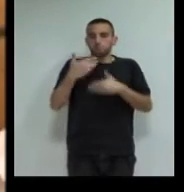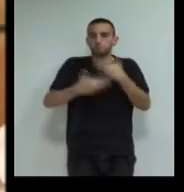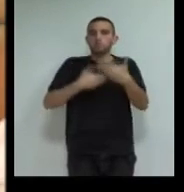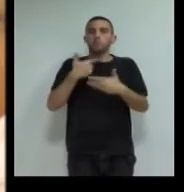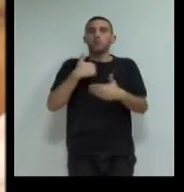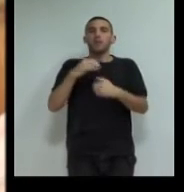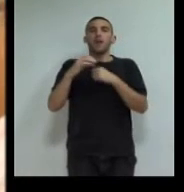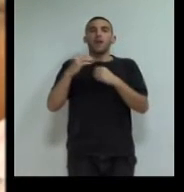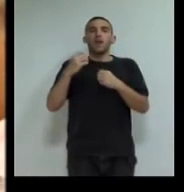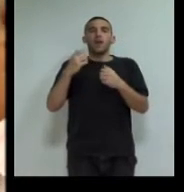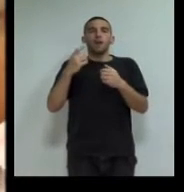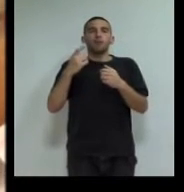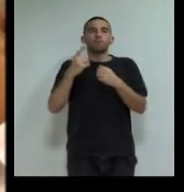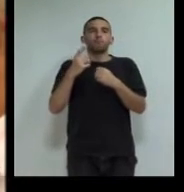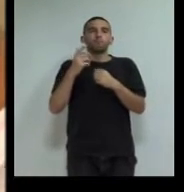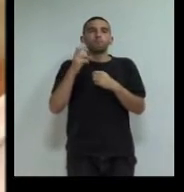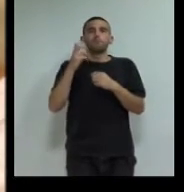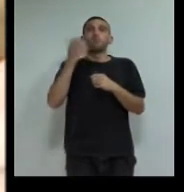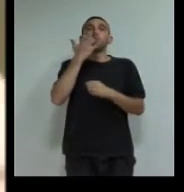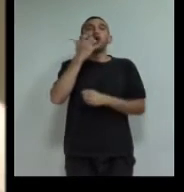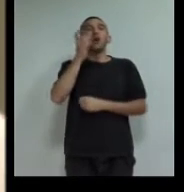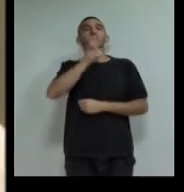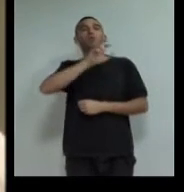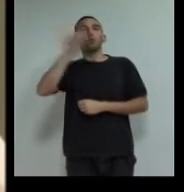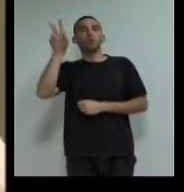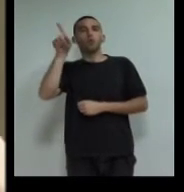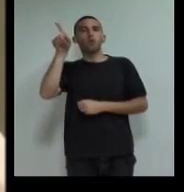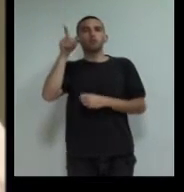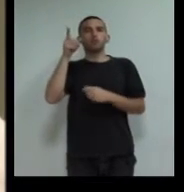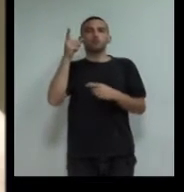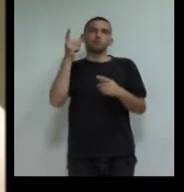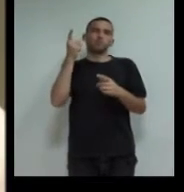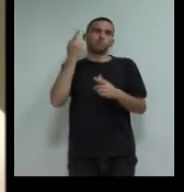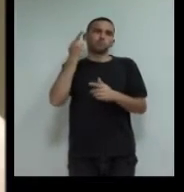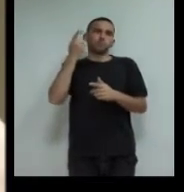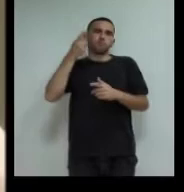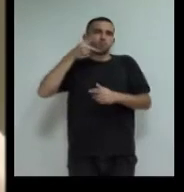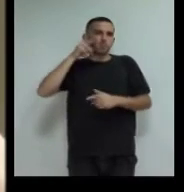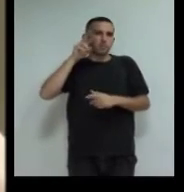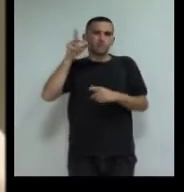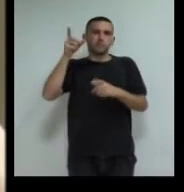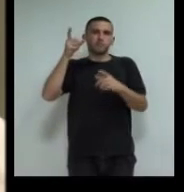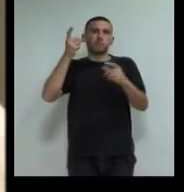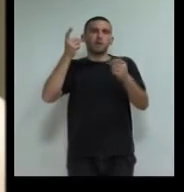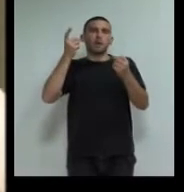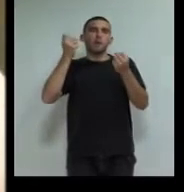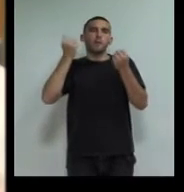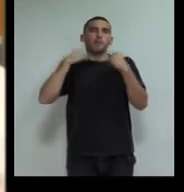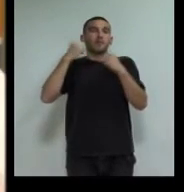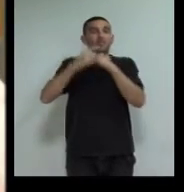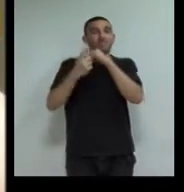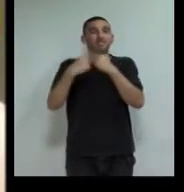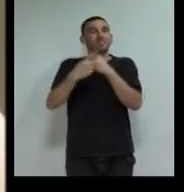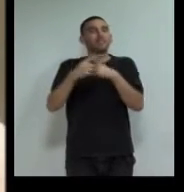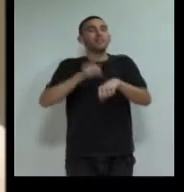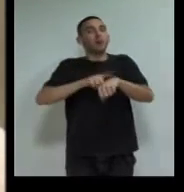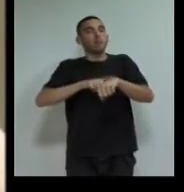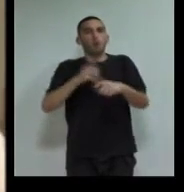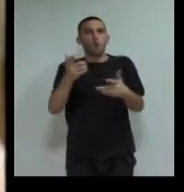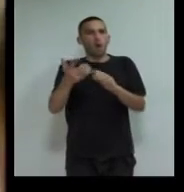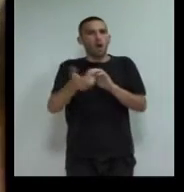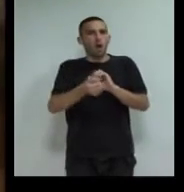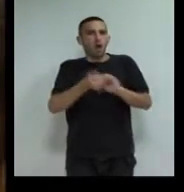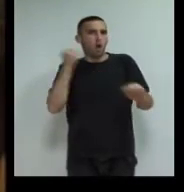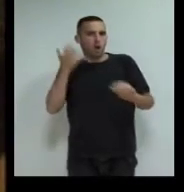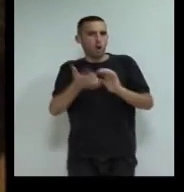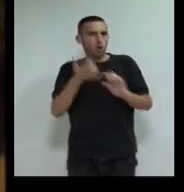estamos acostumbrándonos. En Estados Unidos esto ya, como son tan prácticos con la idea del tiempo, pues aprovechan, por ejemplo, en el